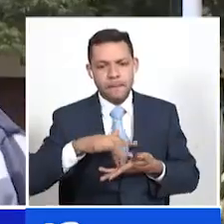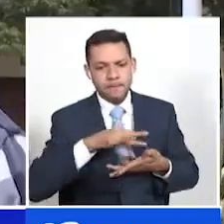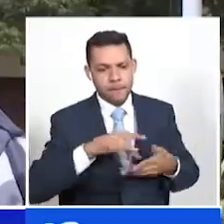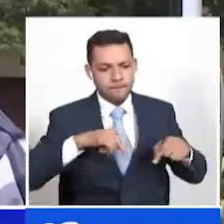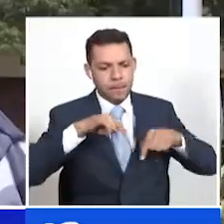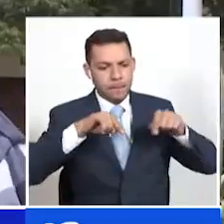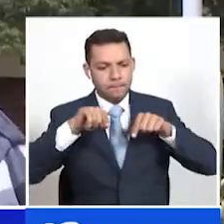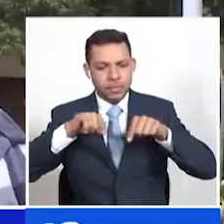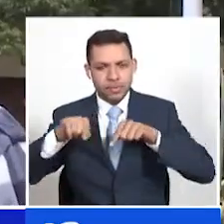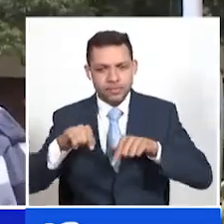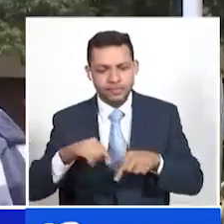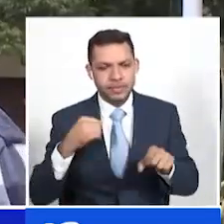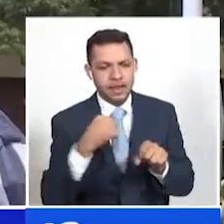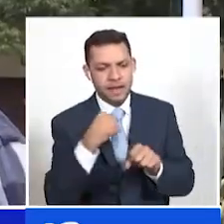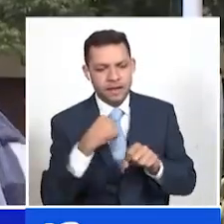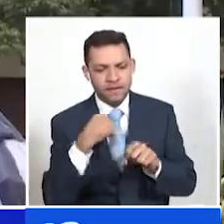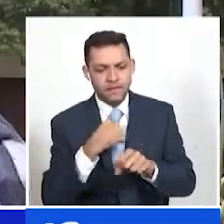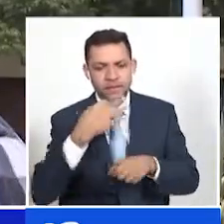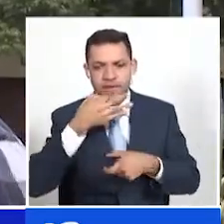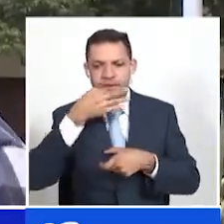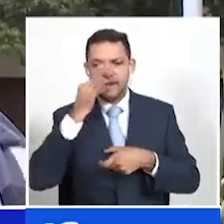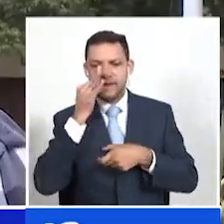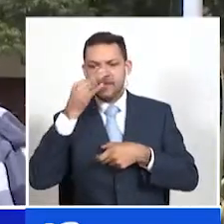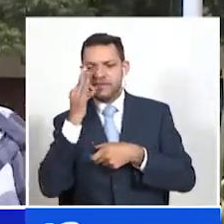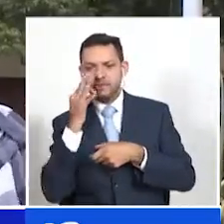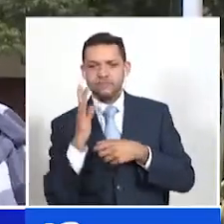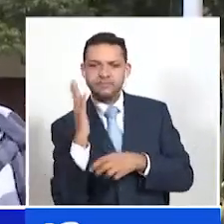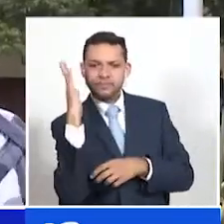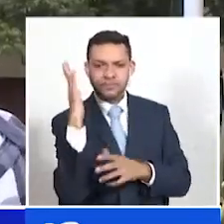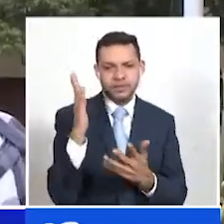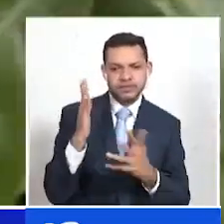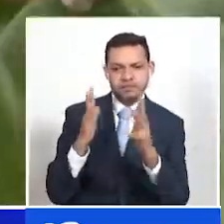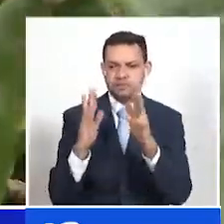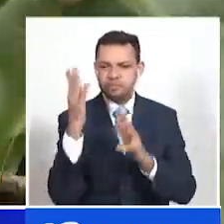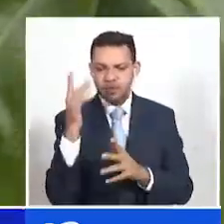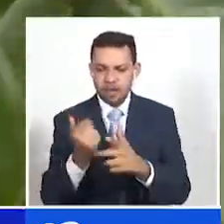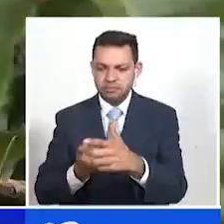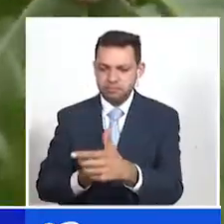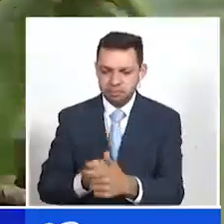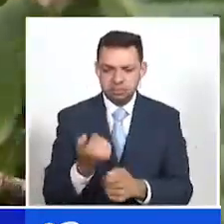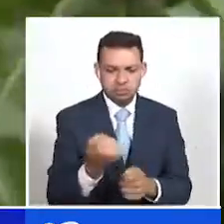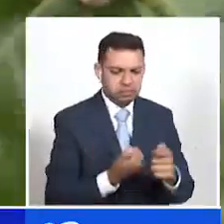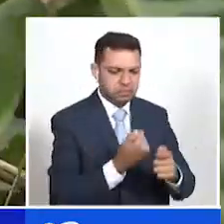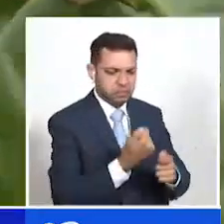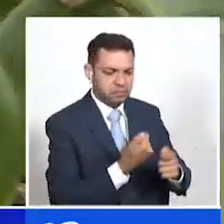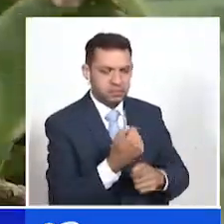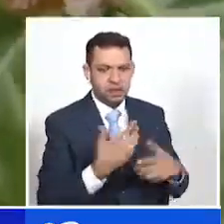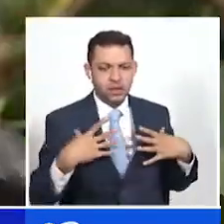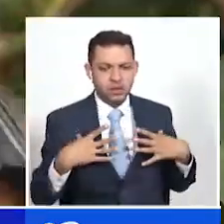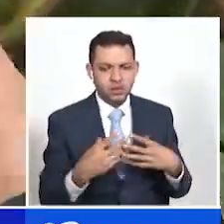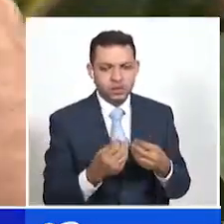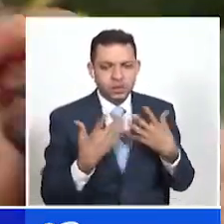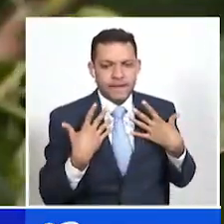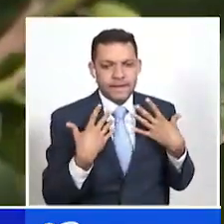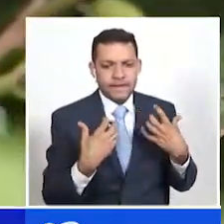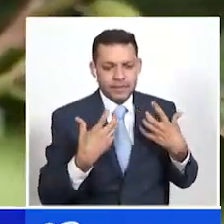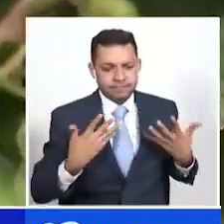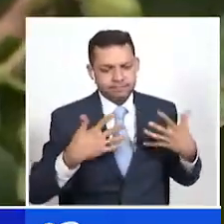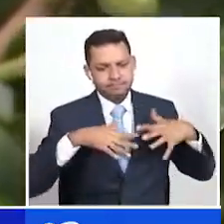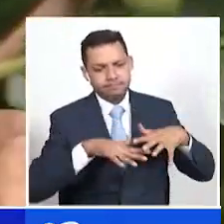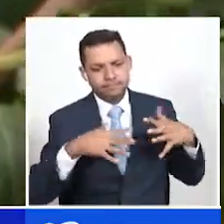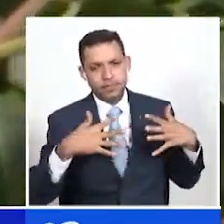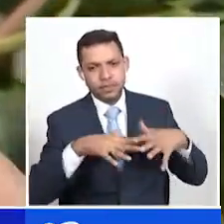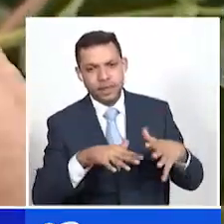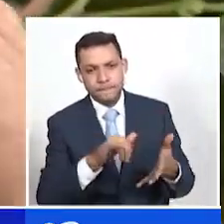del departamento en este momento, donde prácticamente hay mano de obra, hay disponibilidad de mano de obra. Lo que sí queremos, obviamente, es recordarle